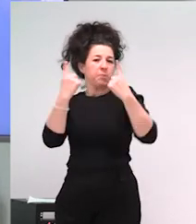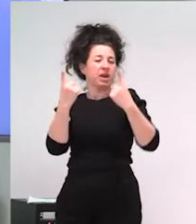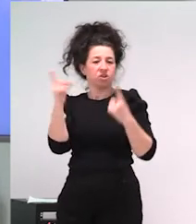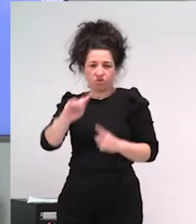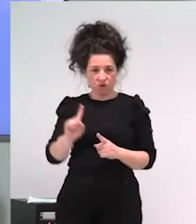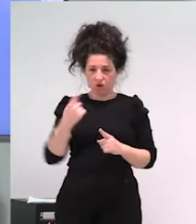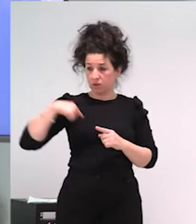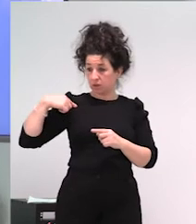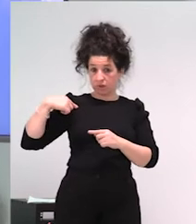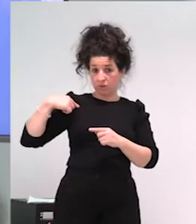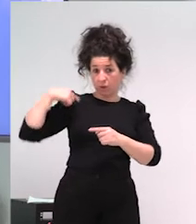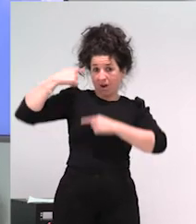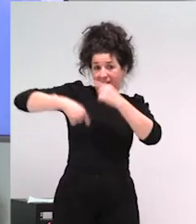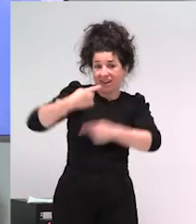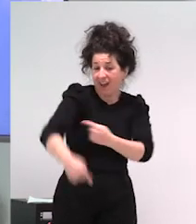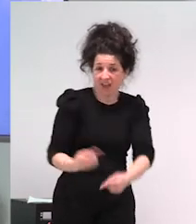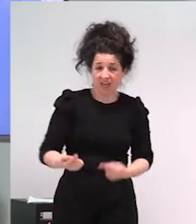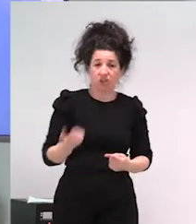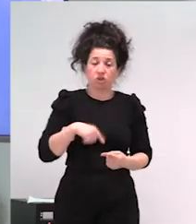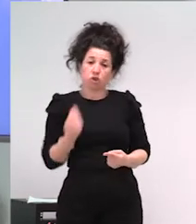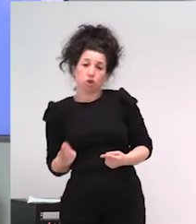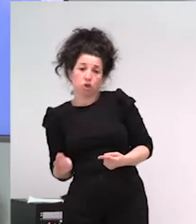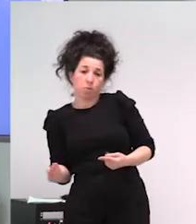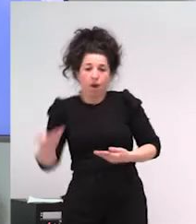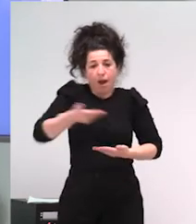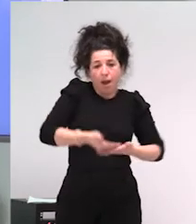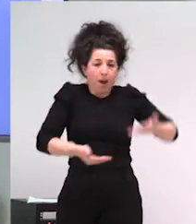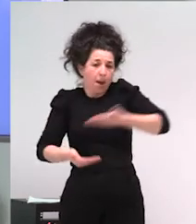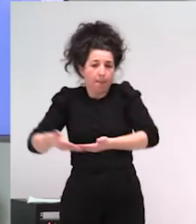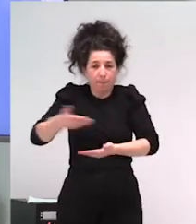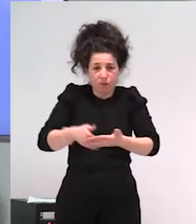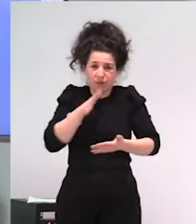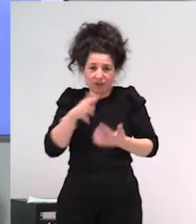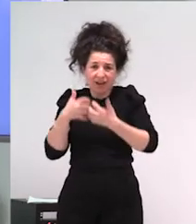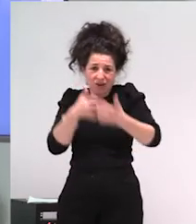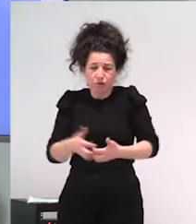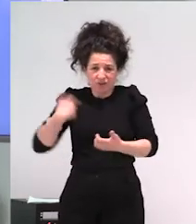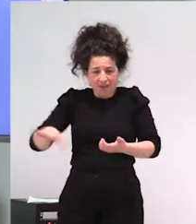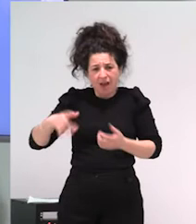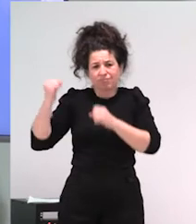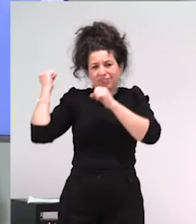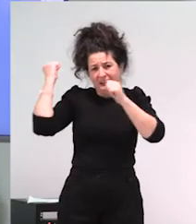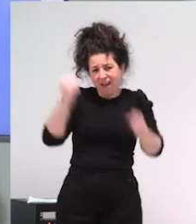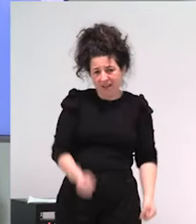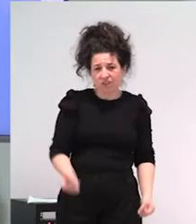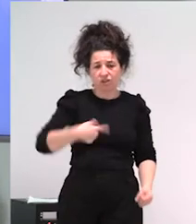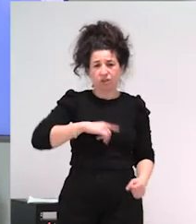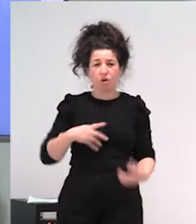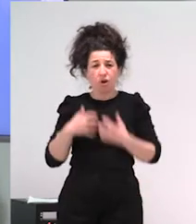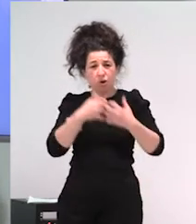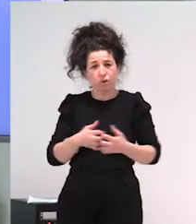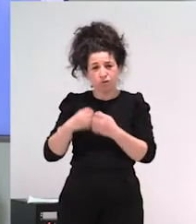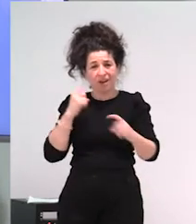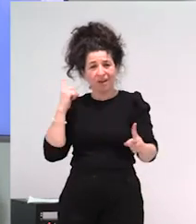somos un aporte más a una lucha que ya estaba funcionando y que llevamos desde las luchas antinucleares hasta hoy,